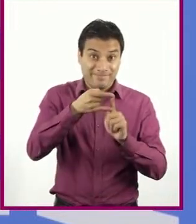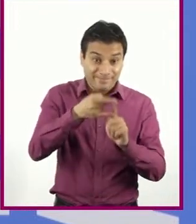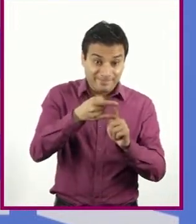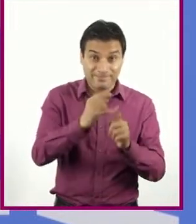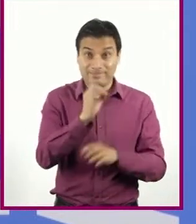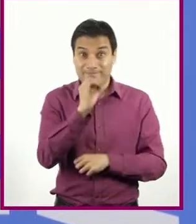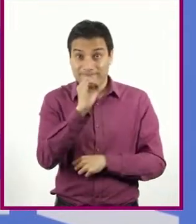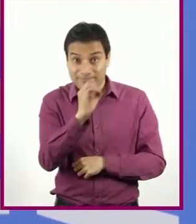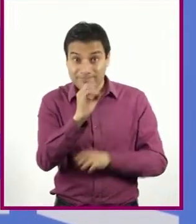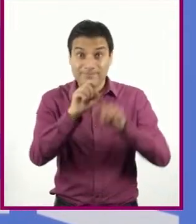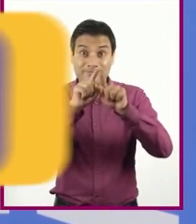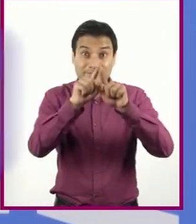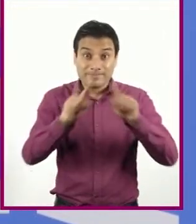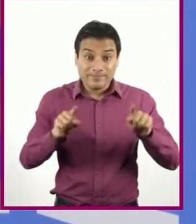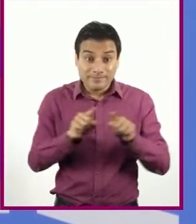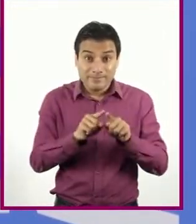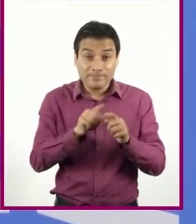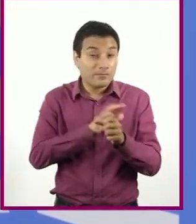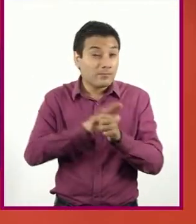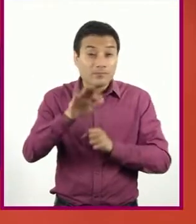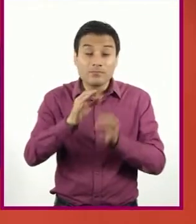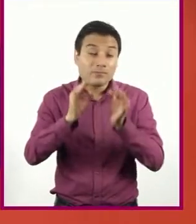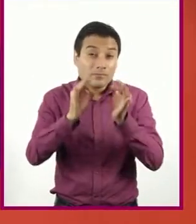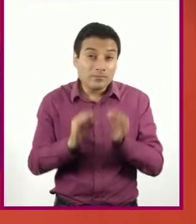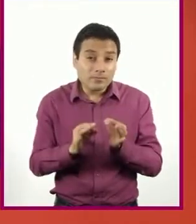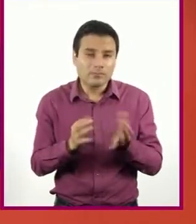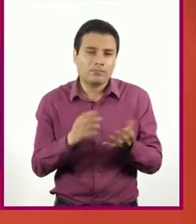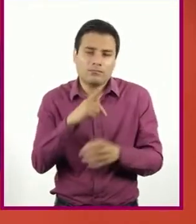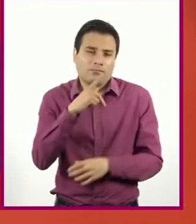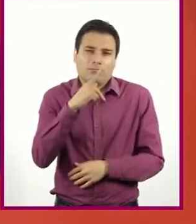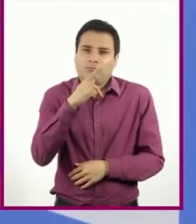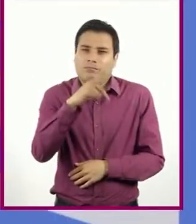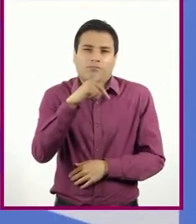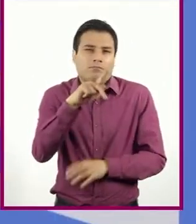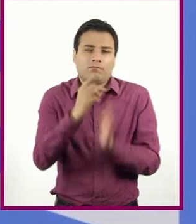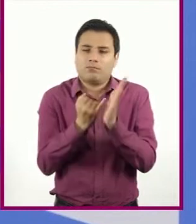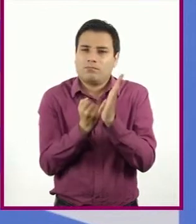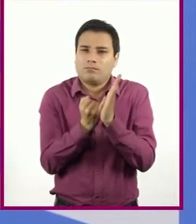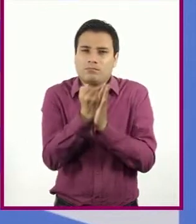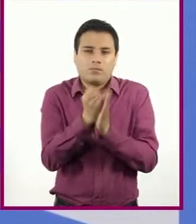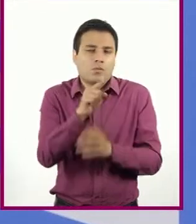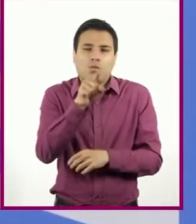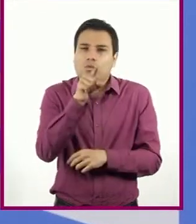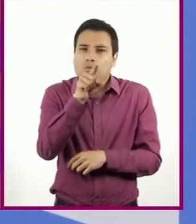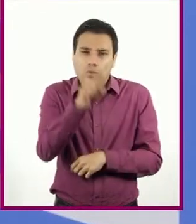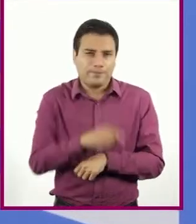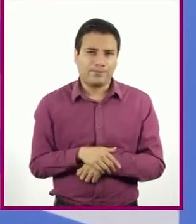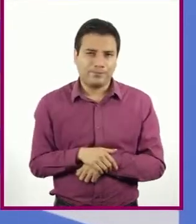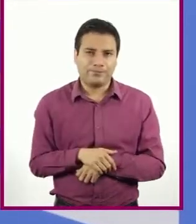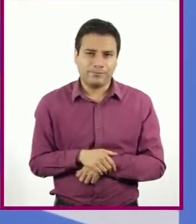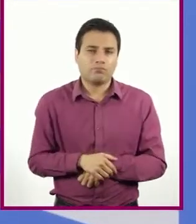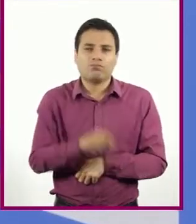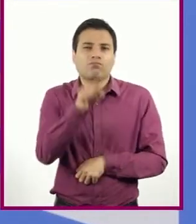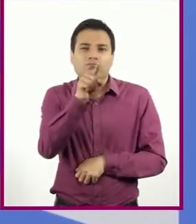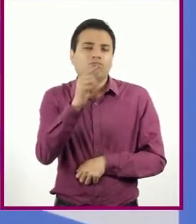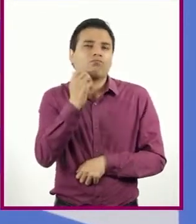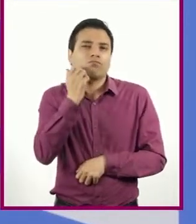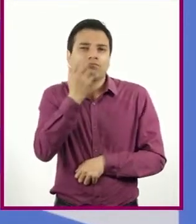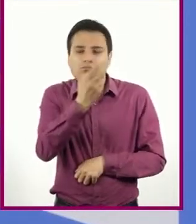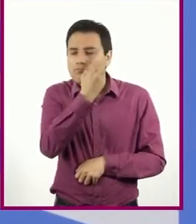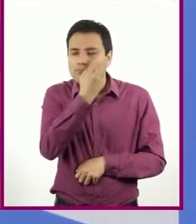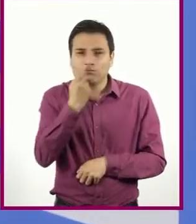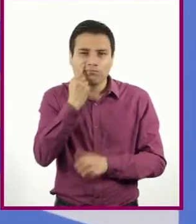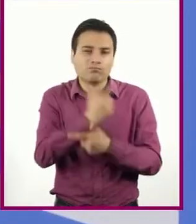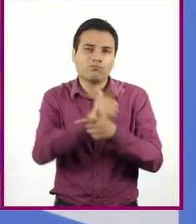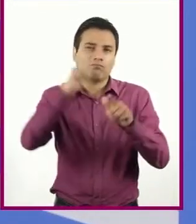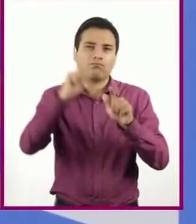de viñeta específica para cada historieta, sino que depende de la decisión que tomemos para diseñarla y la intención que